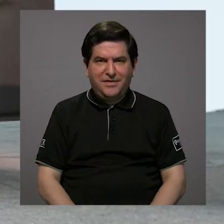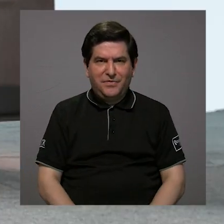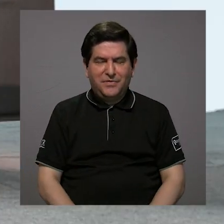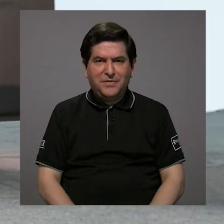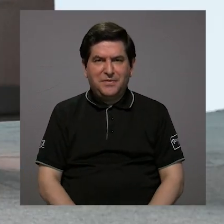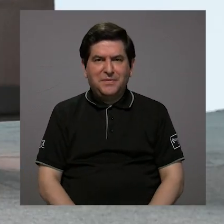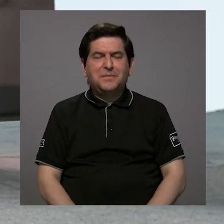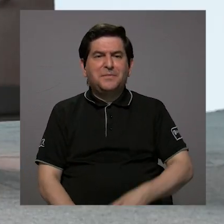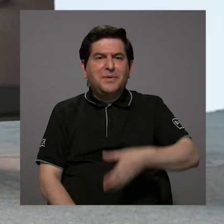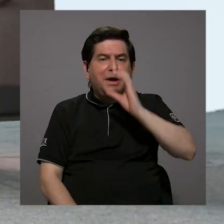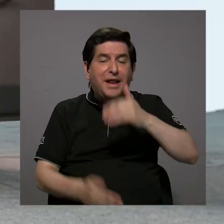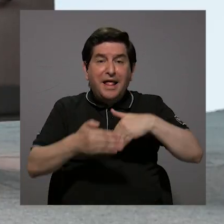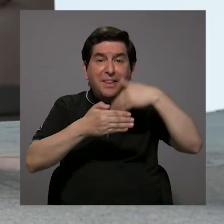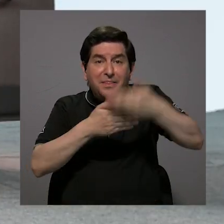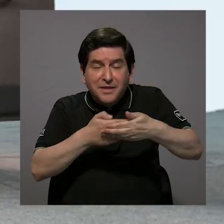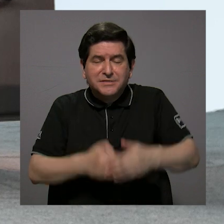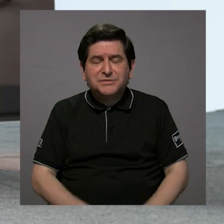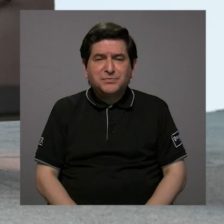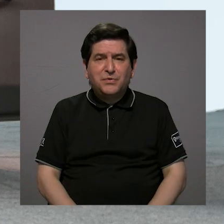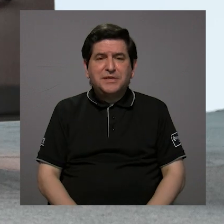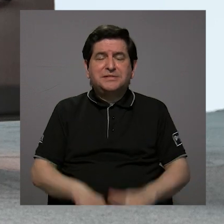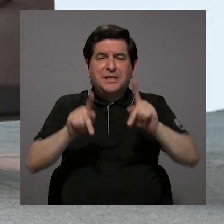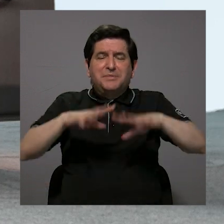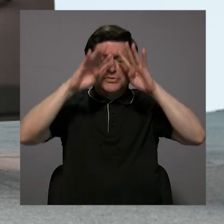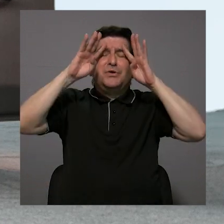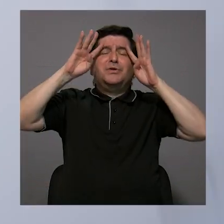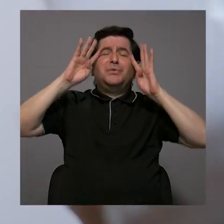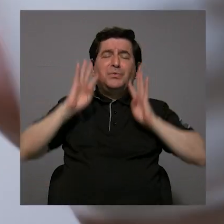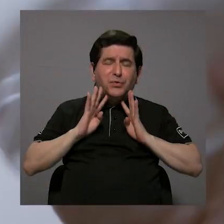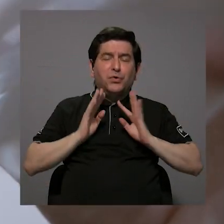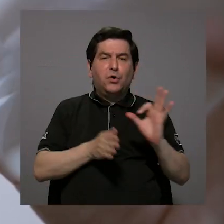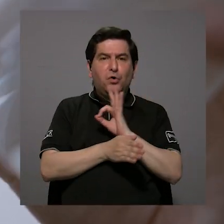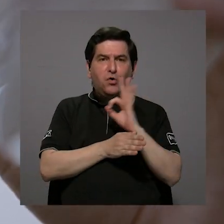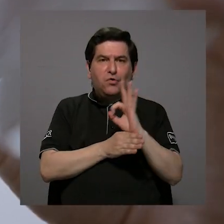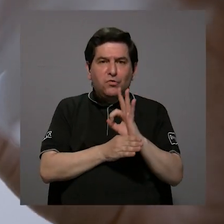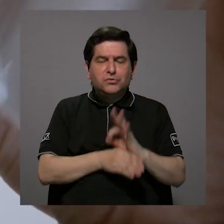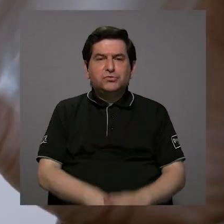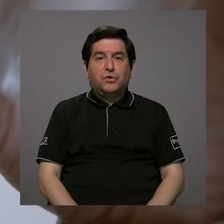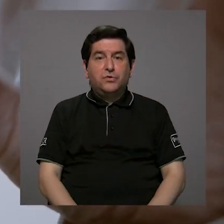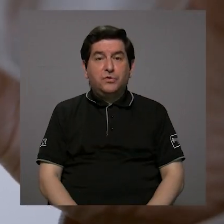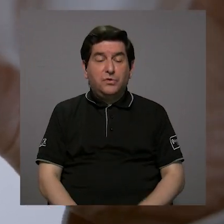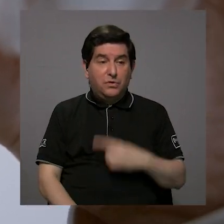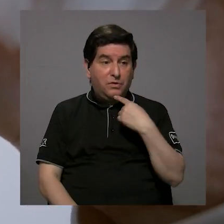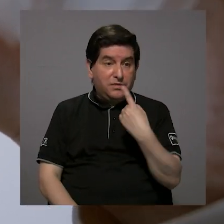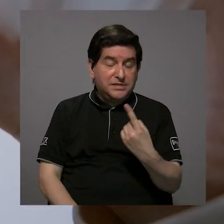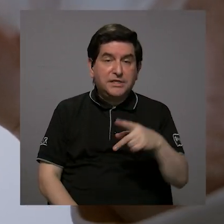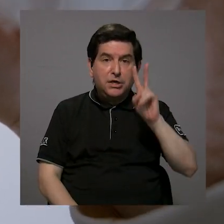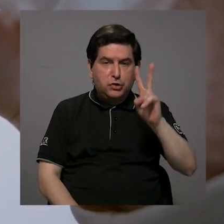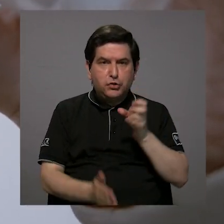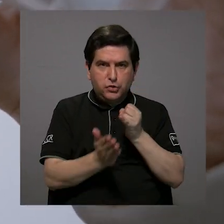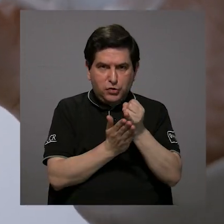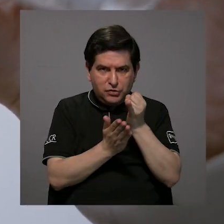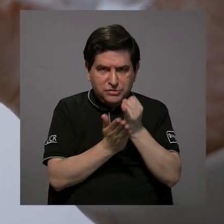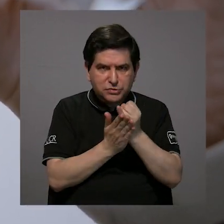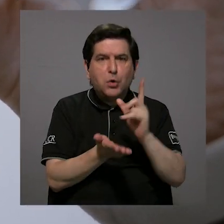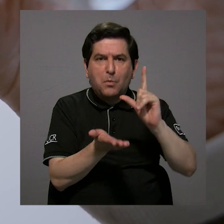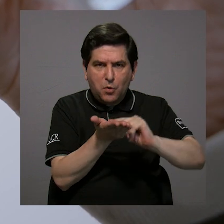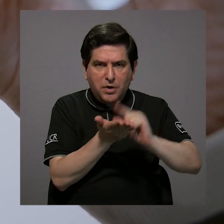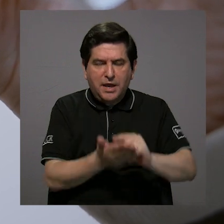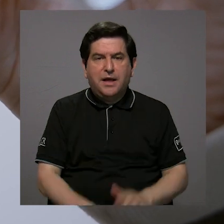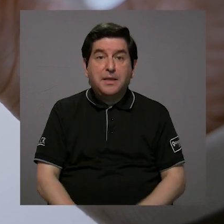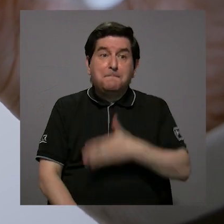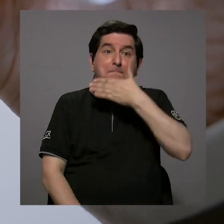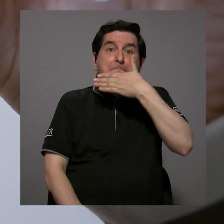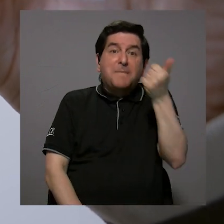efectos de hidratarse después de haberse deshidratado, funcionó, según un par de investigaciones que están